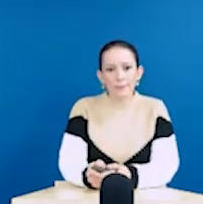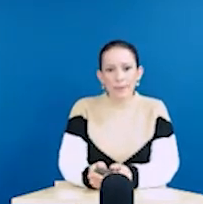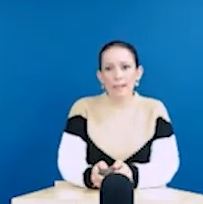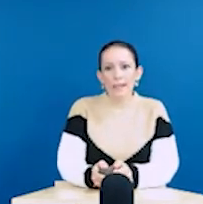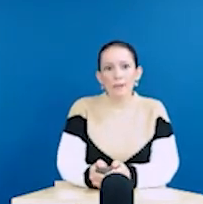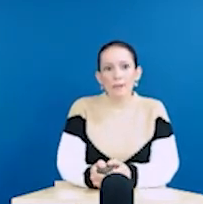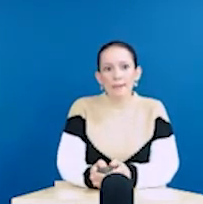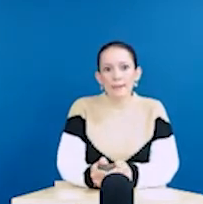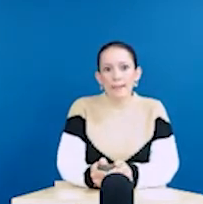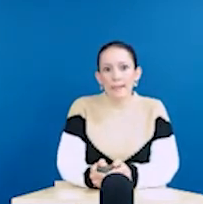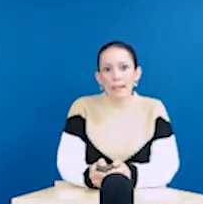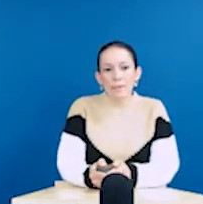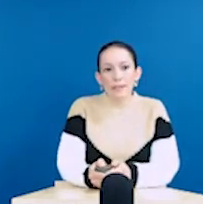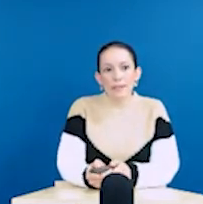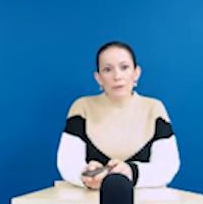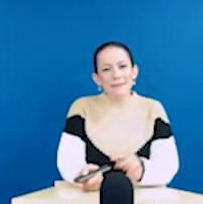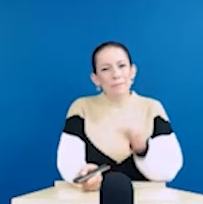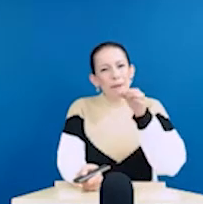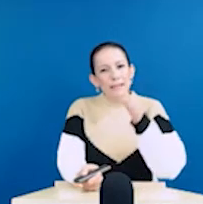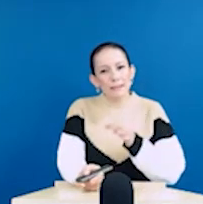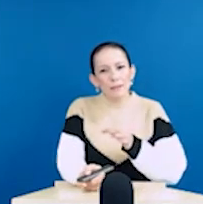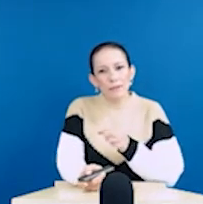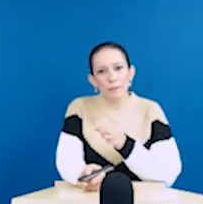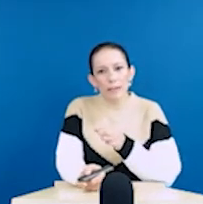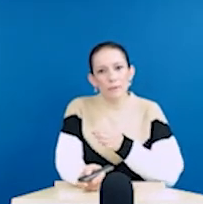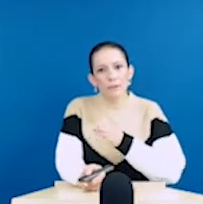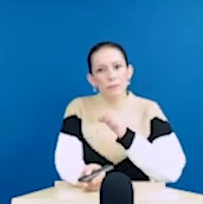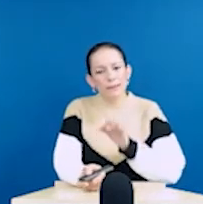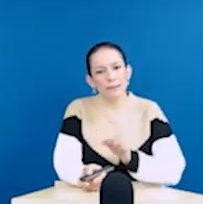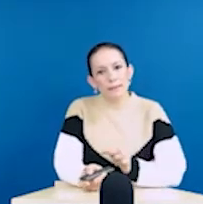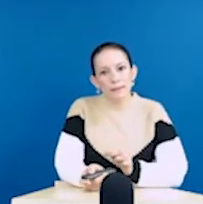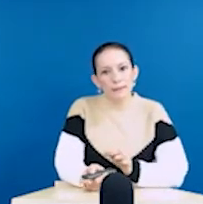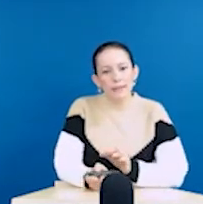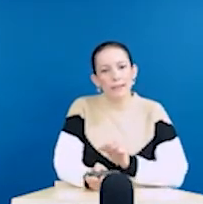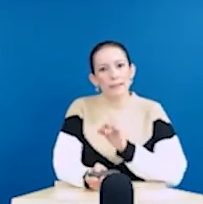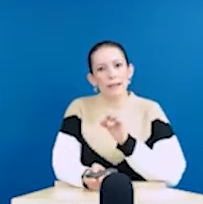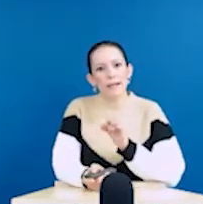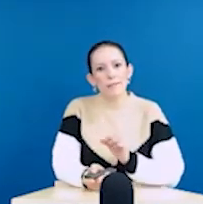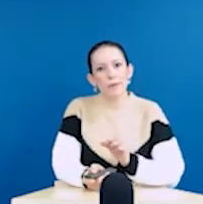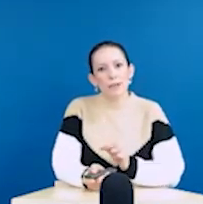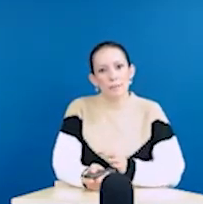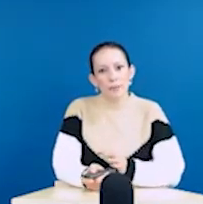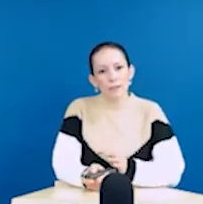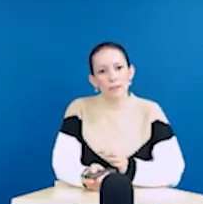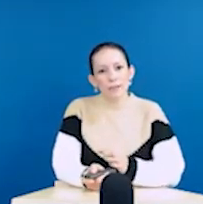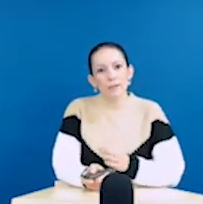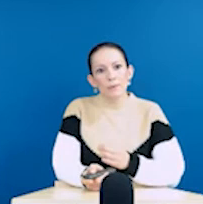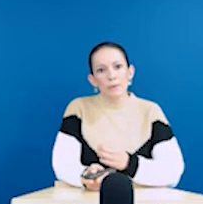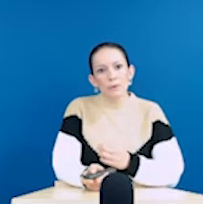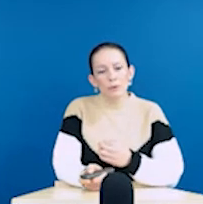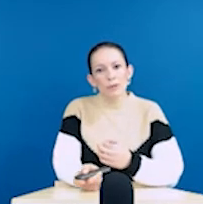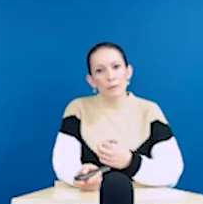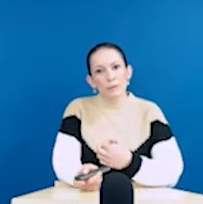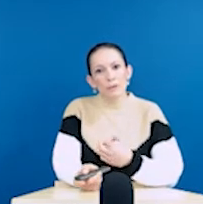presentando. Entonces, el acompañante es básico para nuestros pacientes en la sala de quimioterapia.